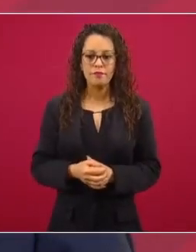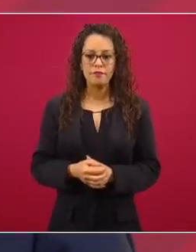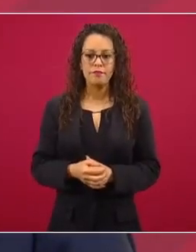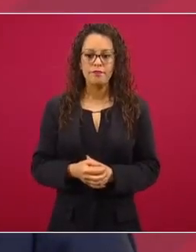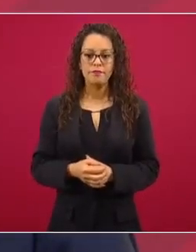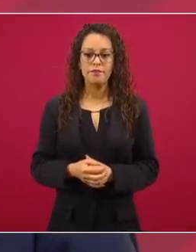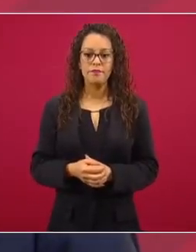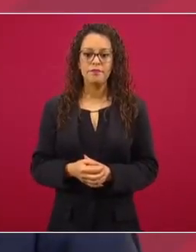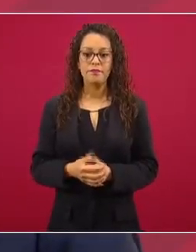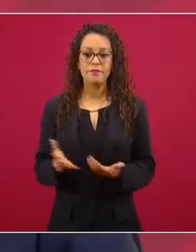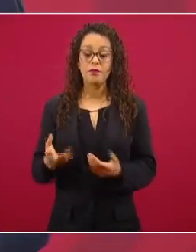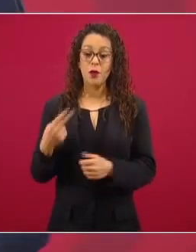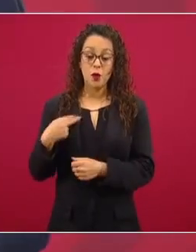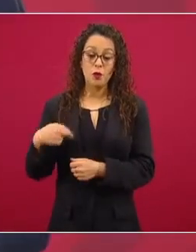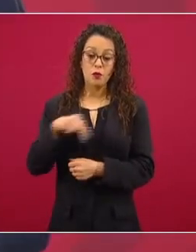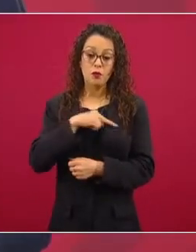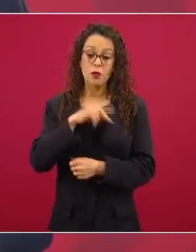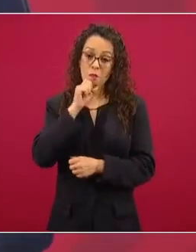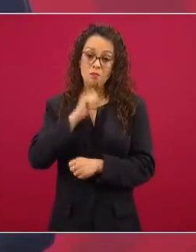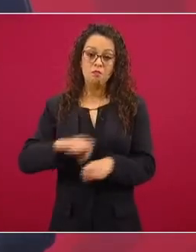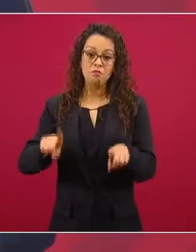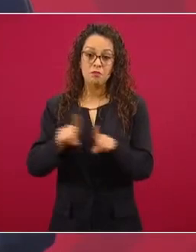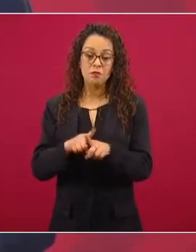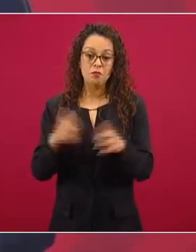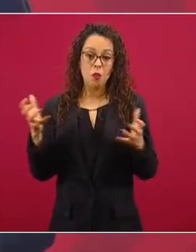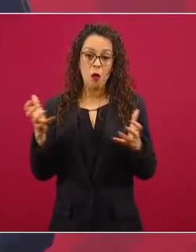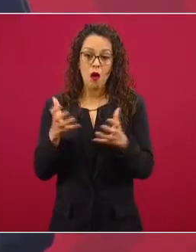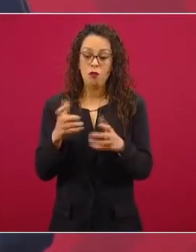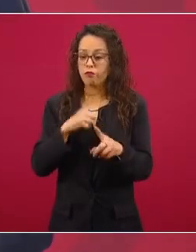también actuemos con independencia.